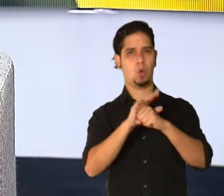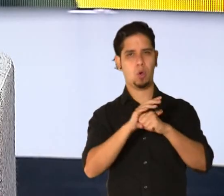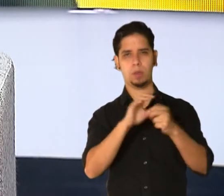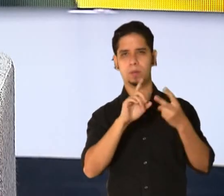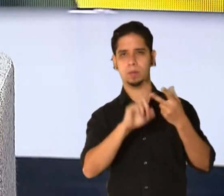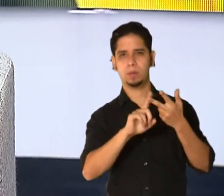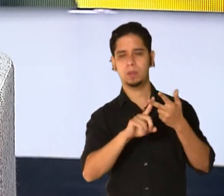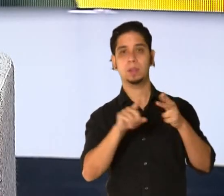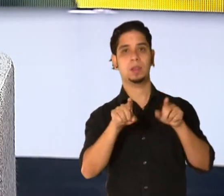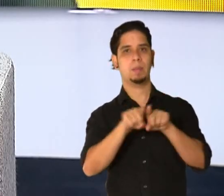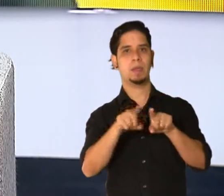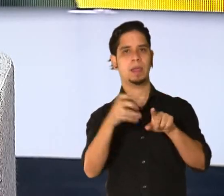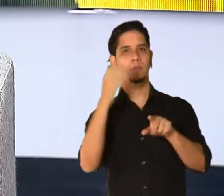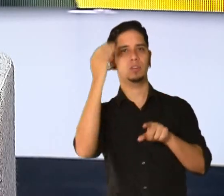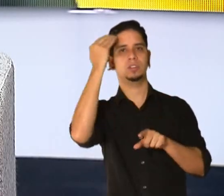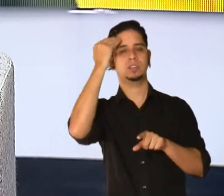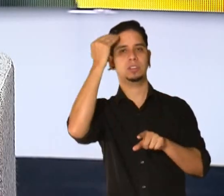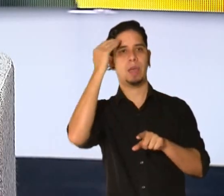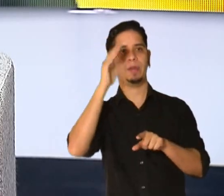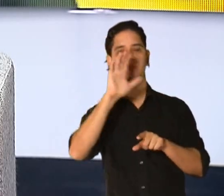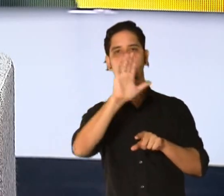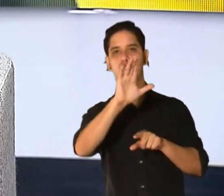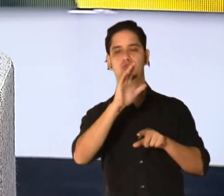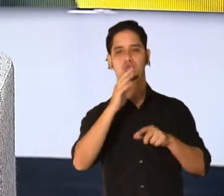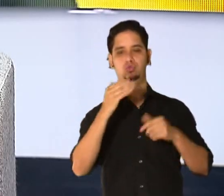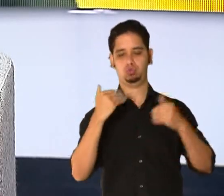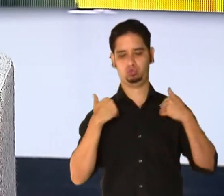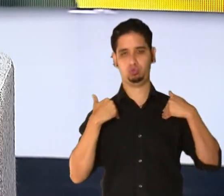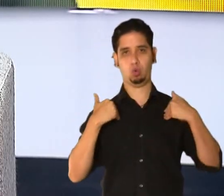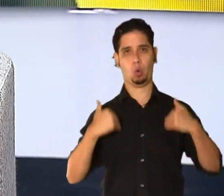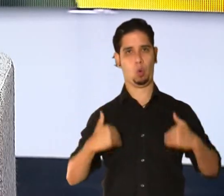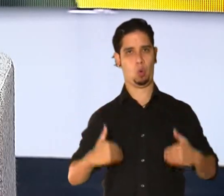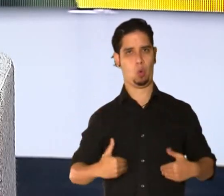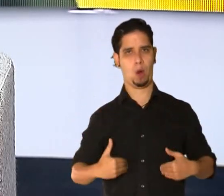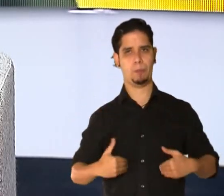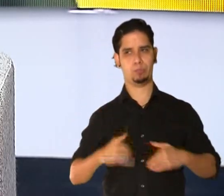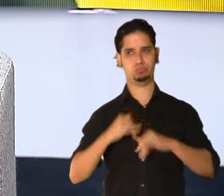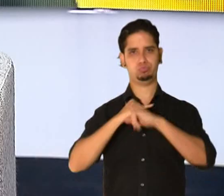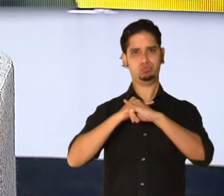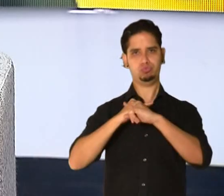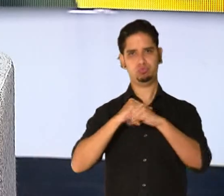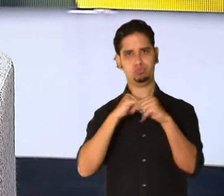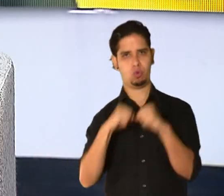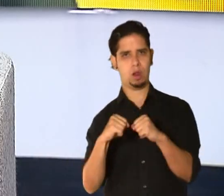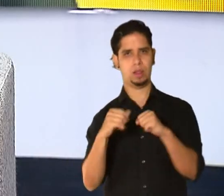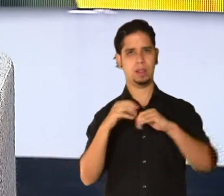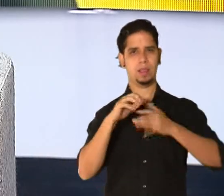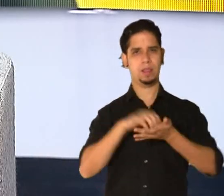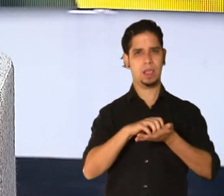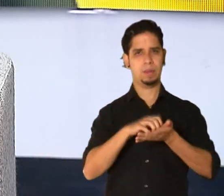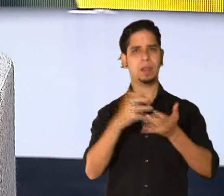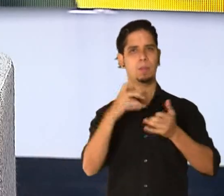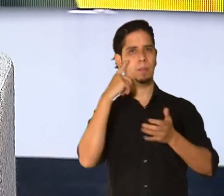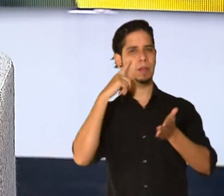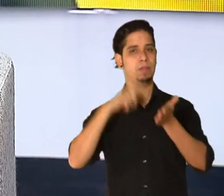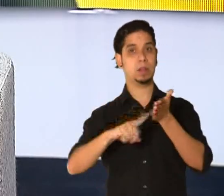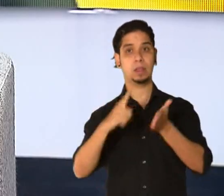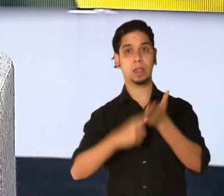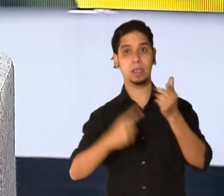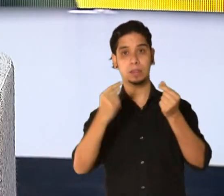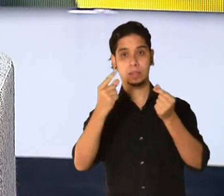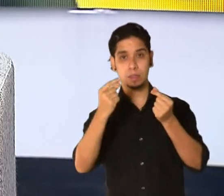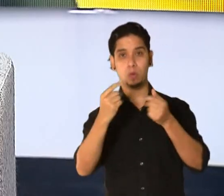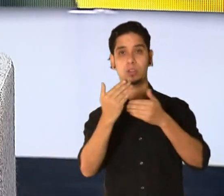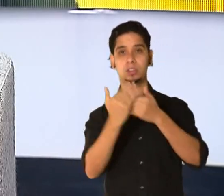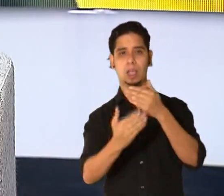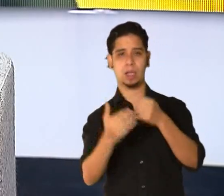también queríamos ver el estatus inmunológico de las personas en la vivienda. Y tomando una muestra de sangre, entonces en el laboratorio hacen unas pruebas